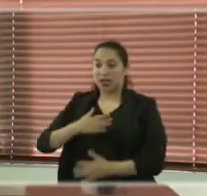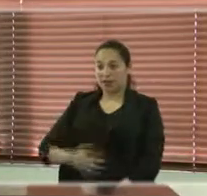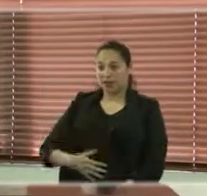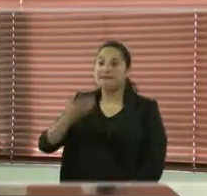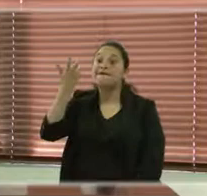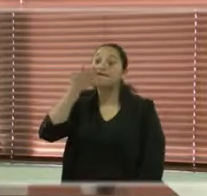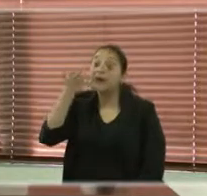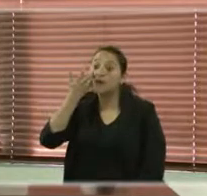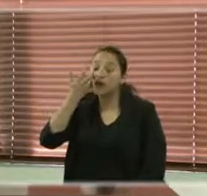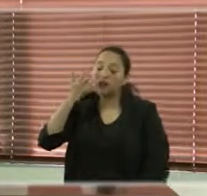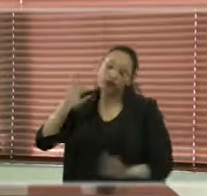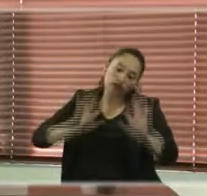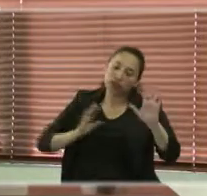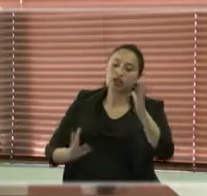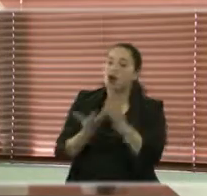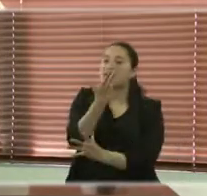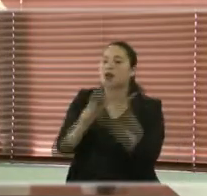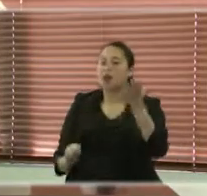eso